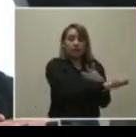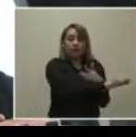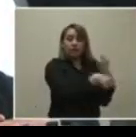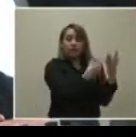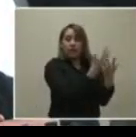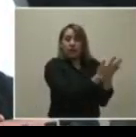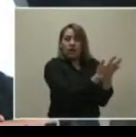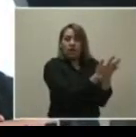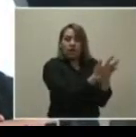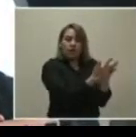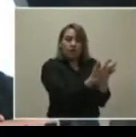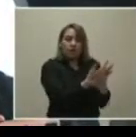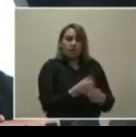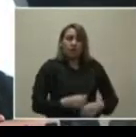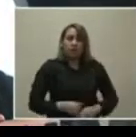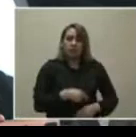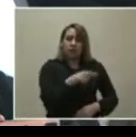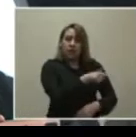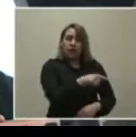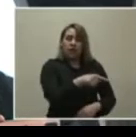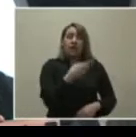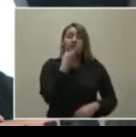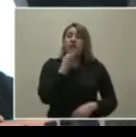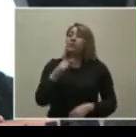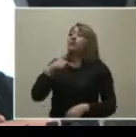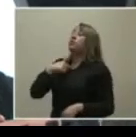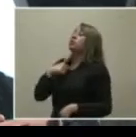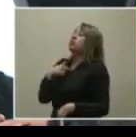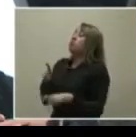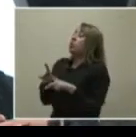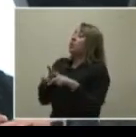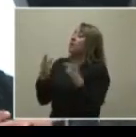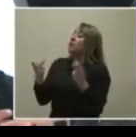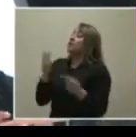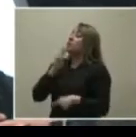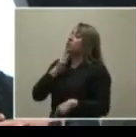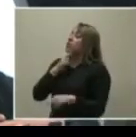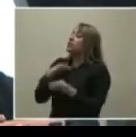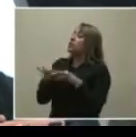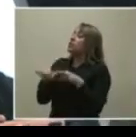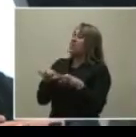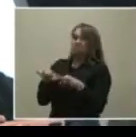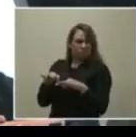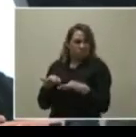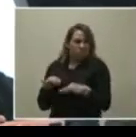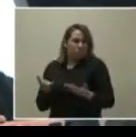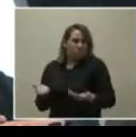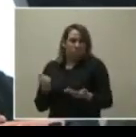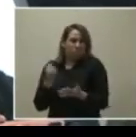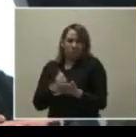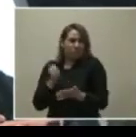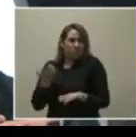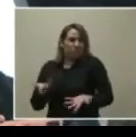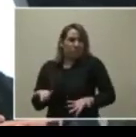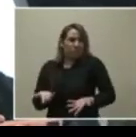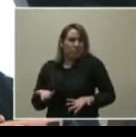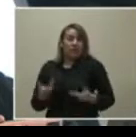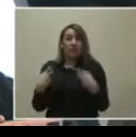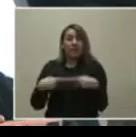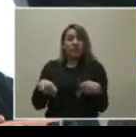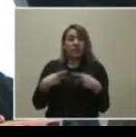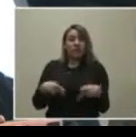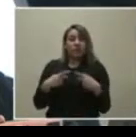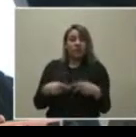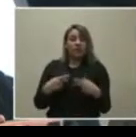se autonombra periodista, pero no es periodista. ¿Han considerado ustedes que hay mucha gente que anda con la bandera